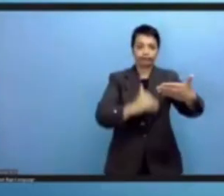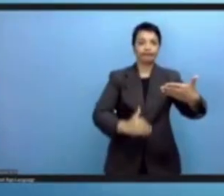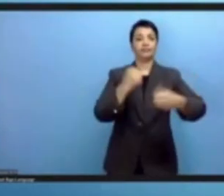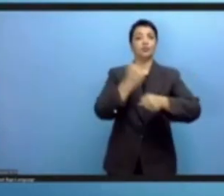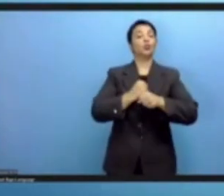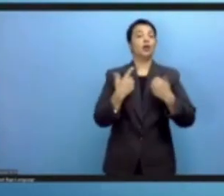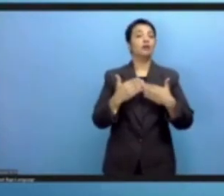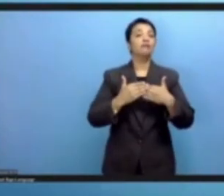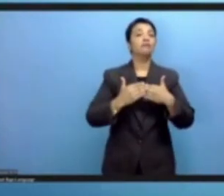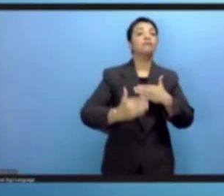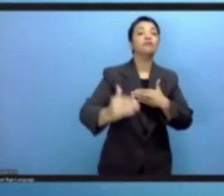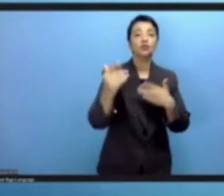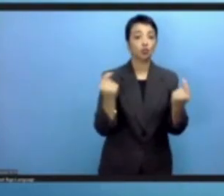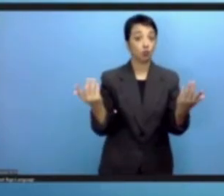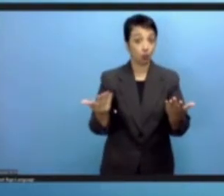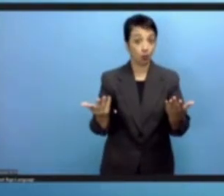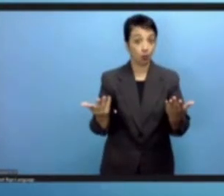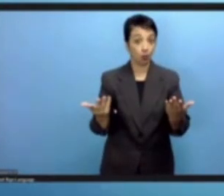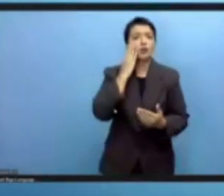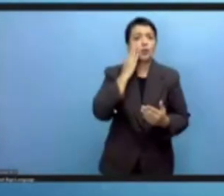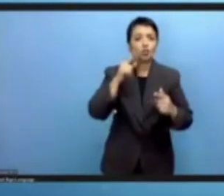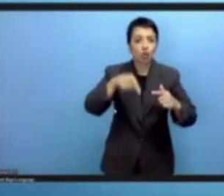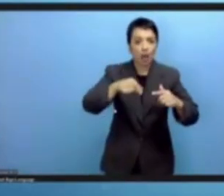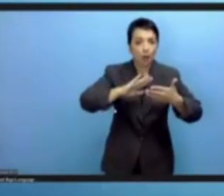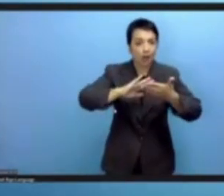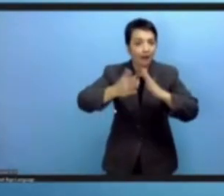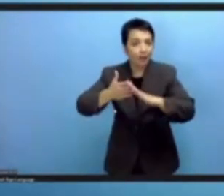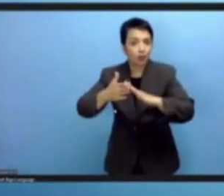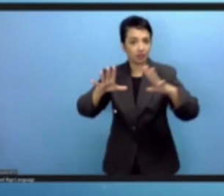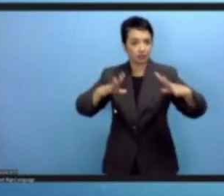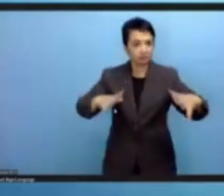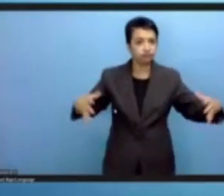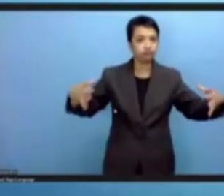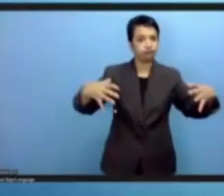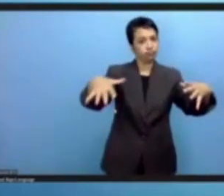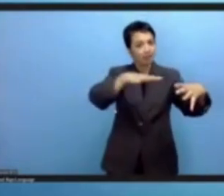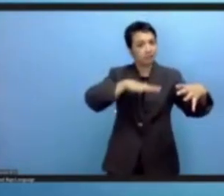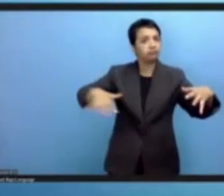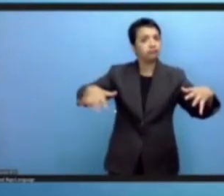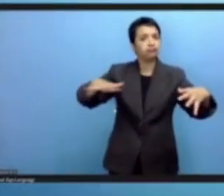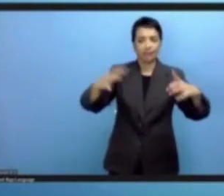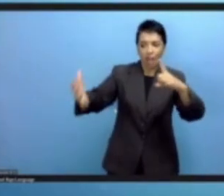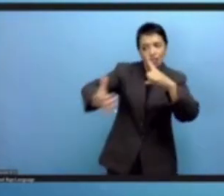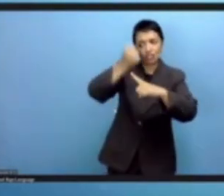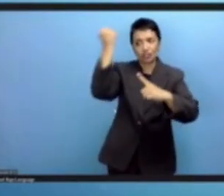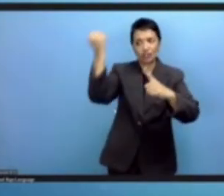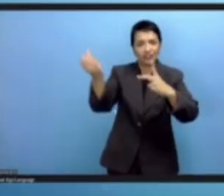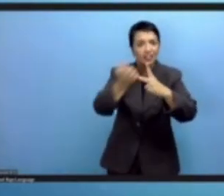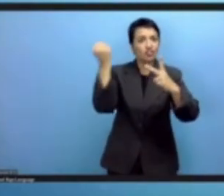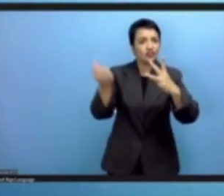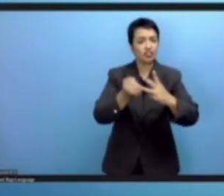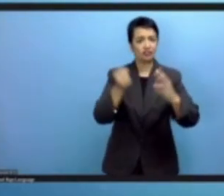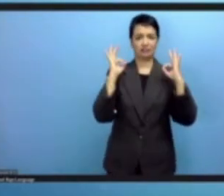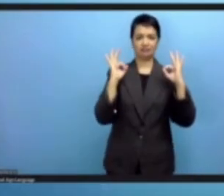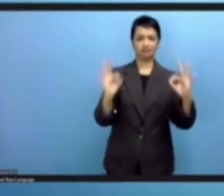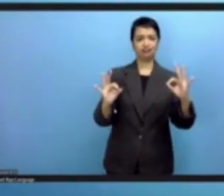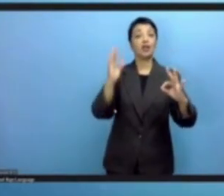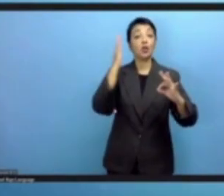todos debemos trabajar juntos para que esta comunidad tan vibrante que ha logrado tantísimo